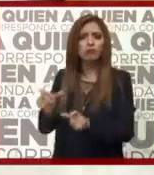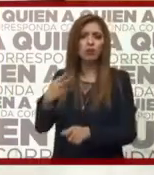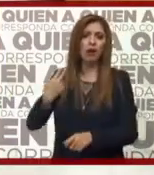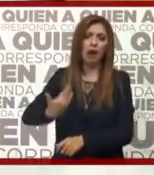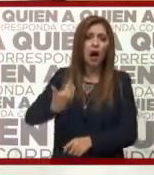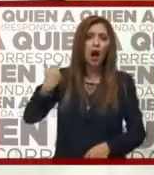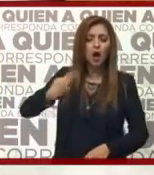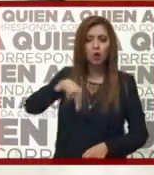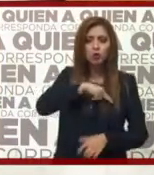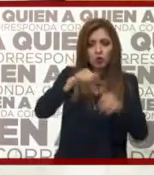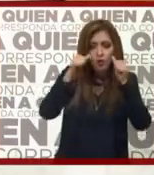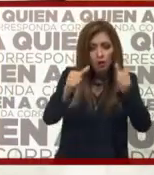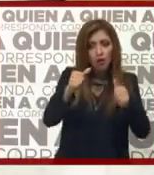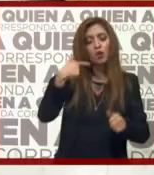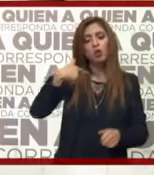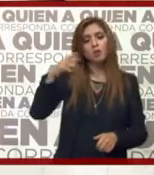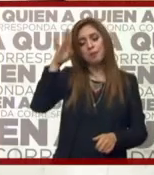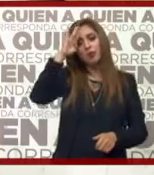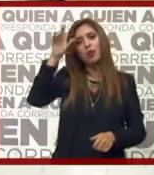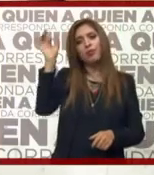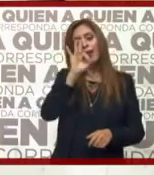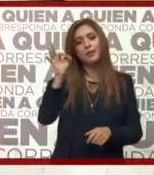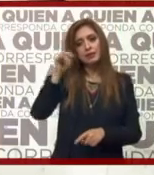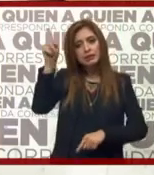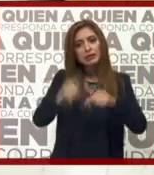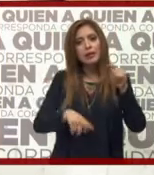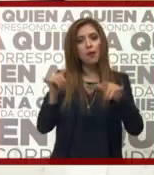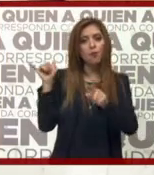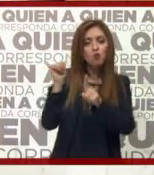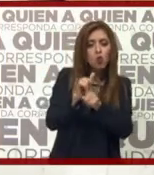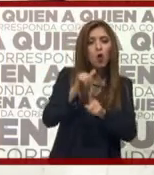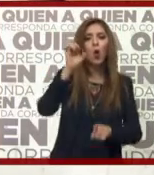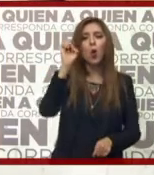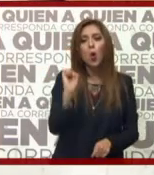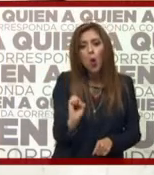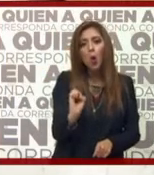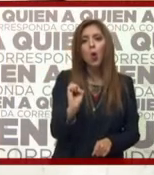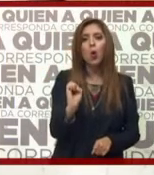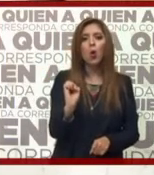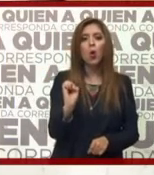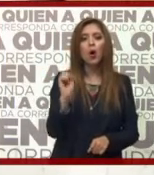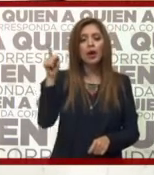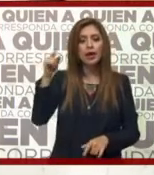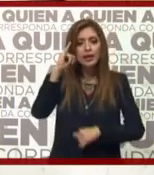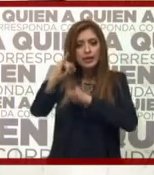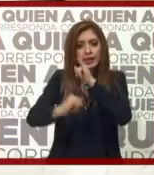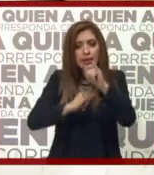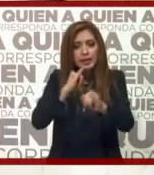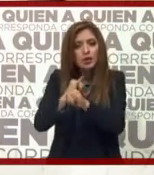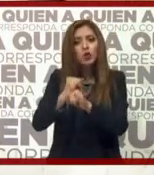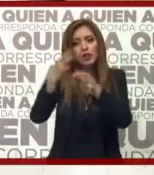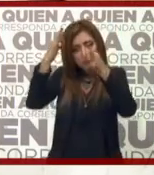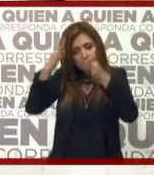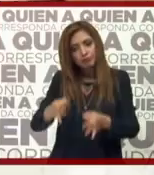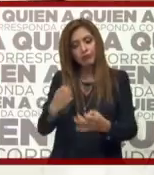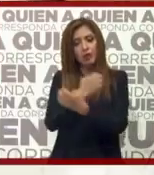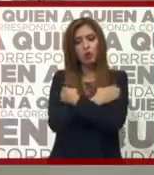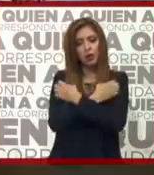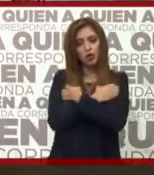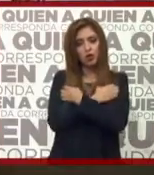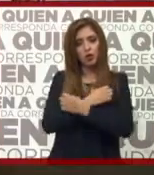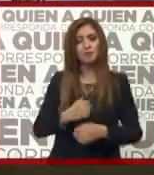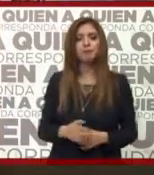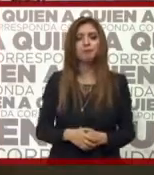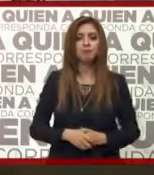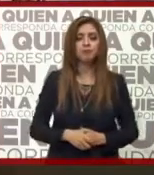y a lo mejor acabamos hasta con el bullying que es el ideal o lo bajamos a niveles internacionales decentes y claro que tiene que ver con